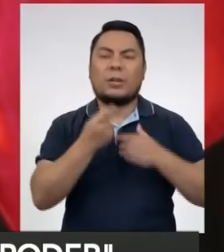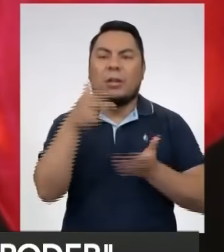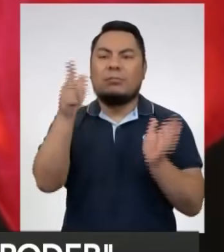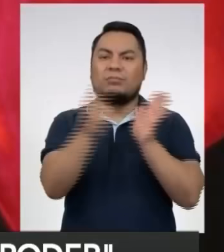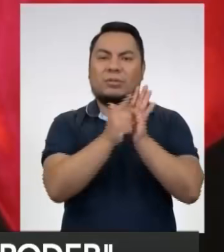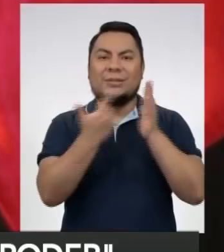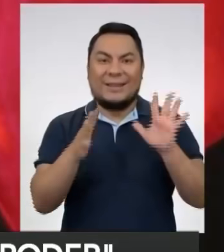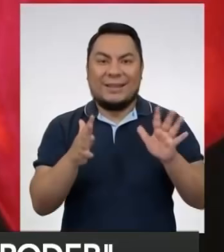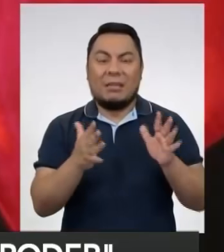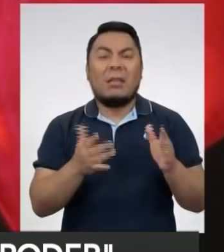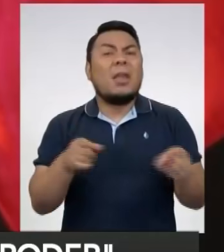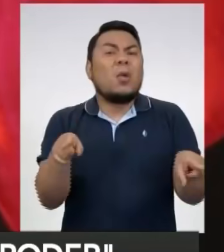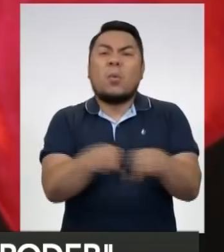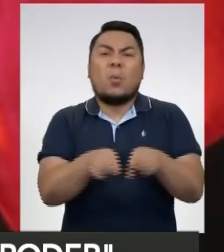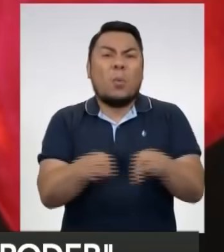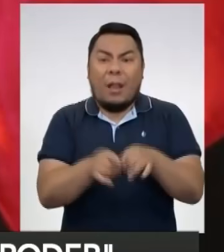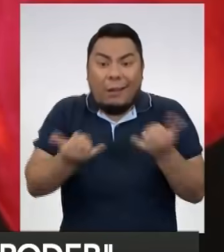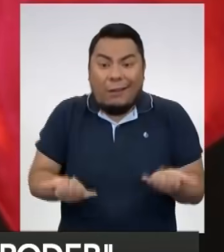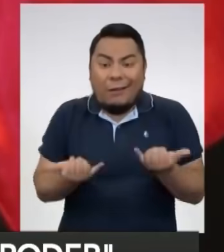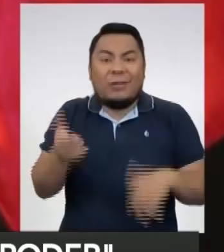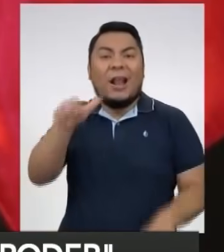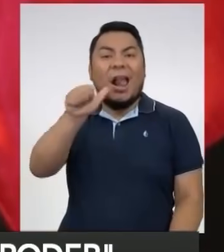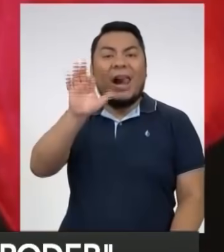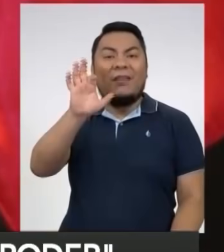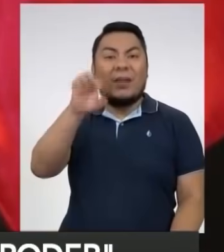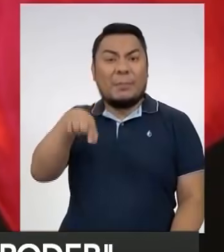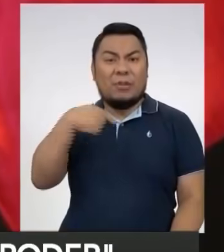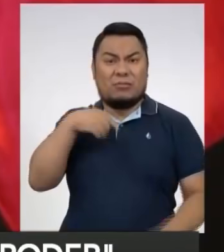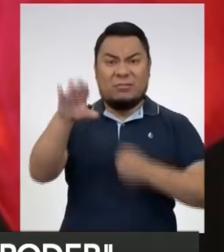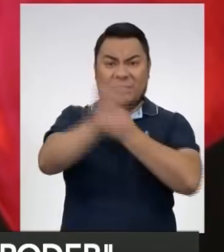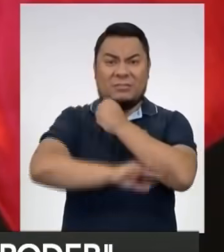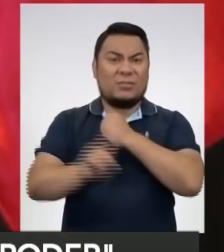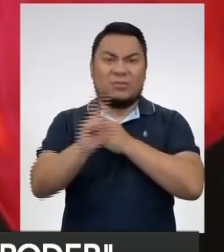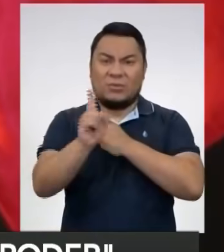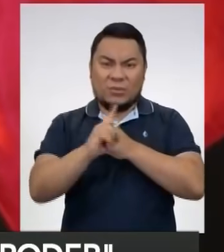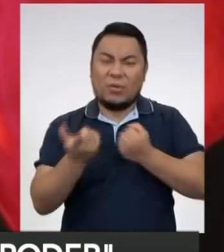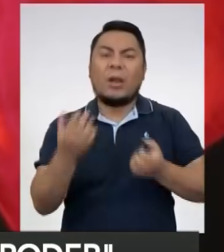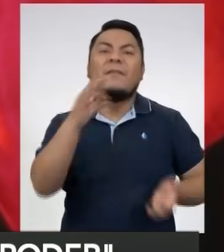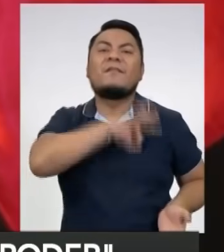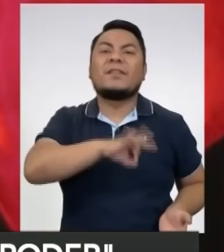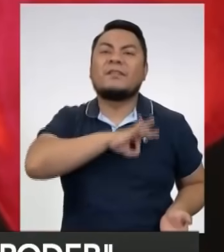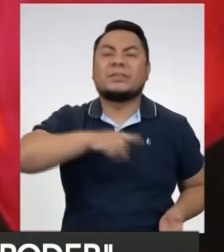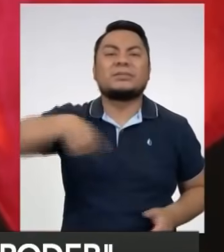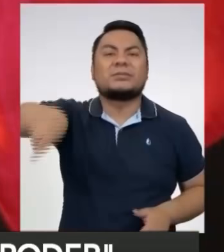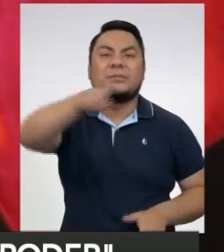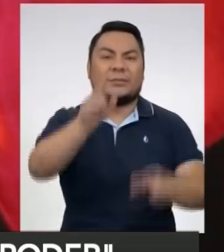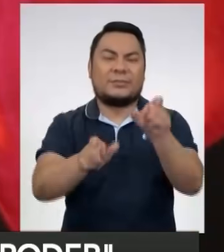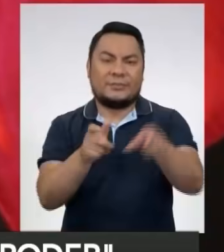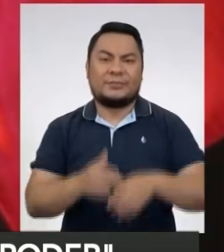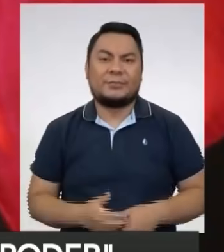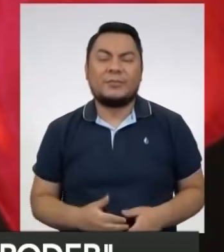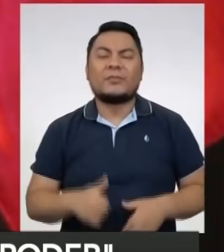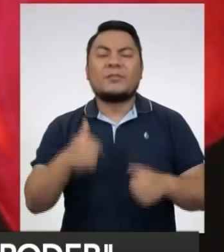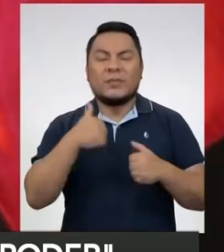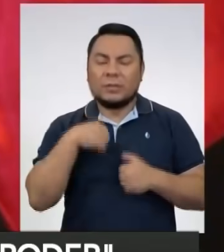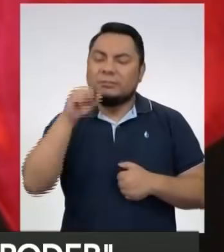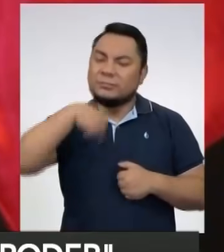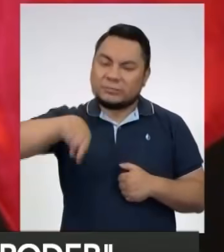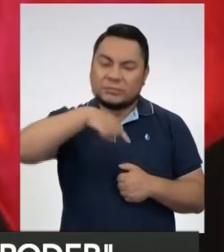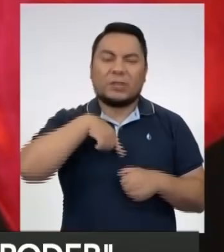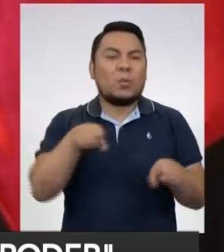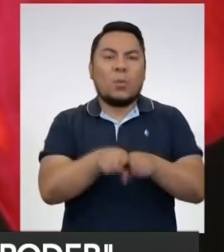lo propio. Así que el diálogo no está cerrado. Mantenemos la misma